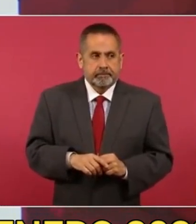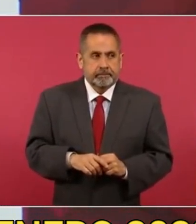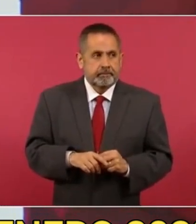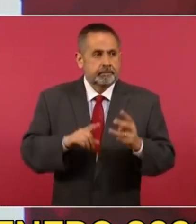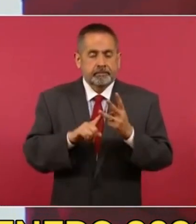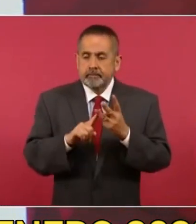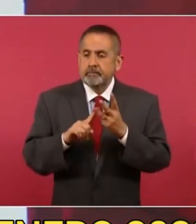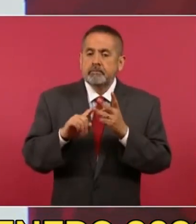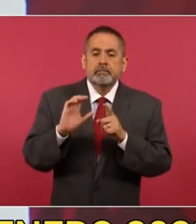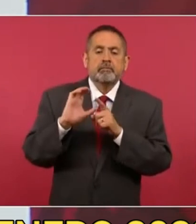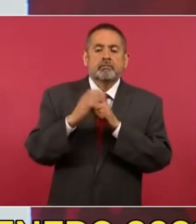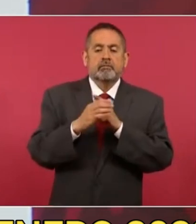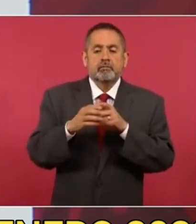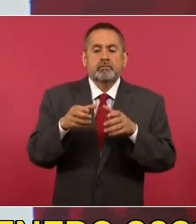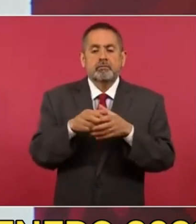las comisiones